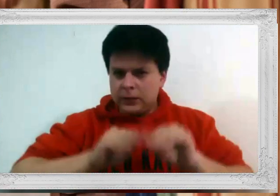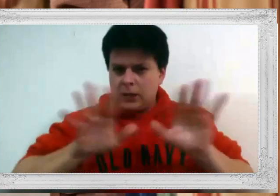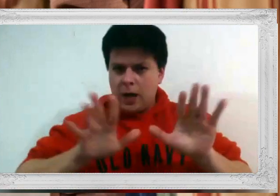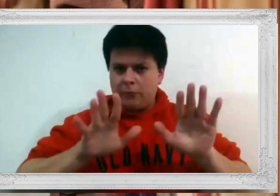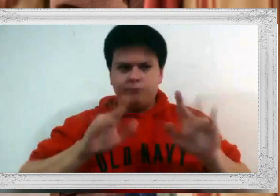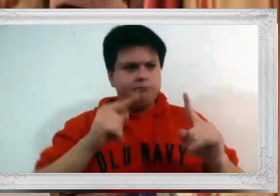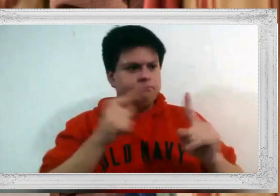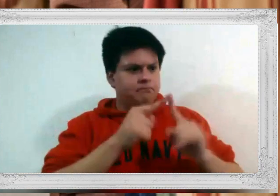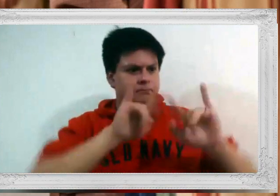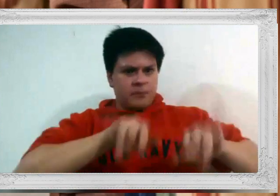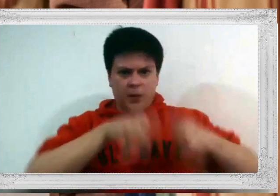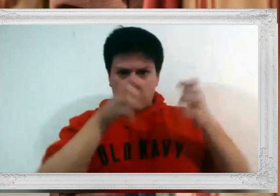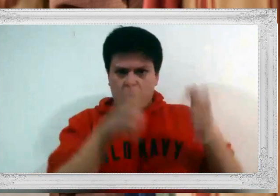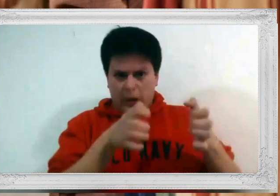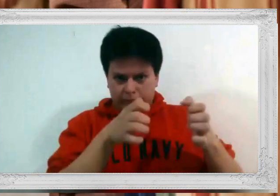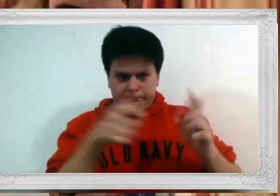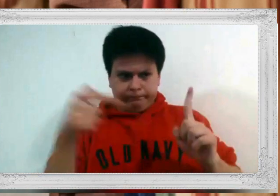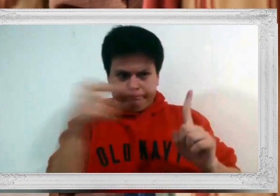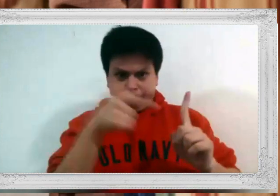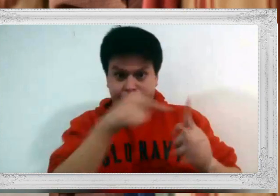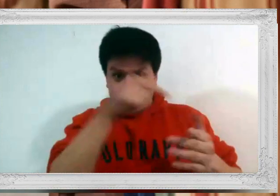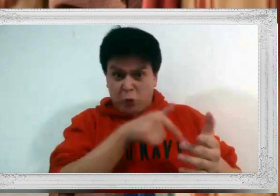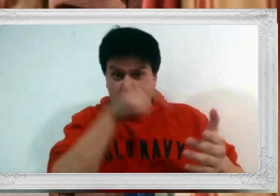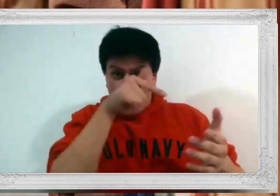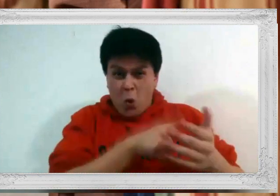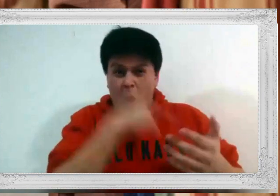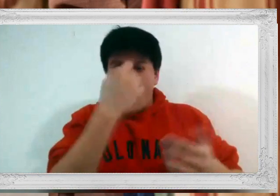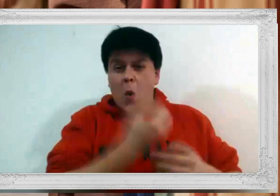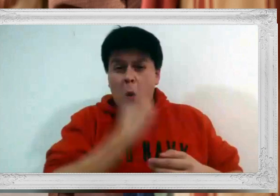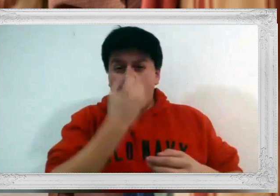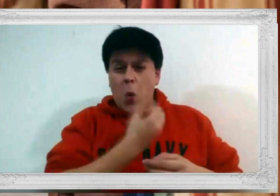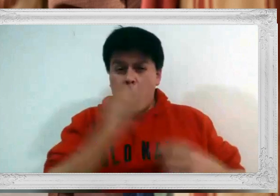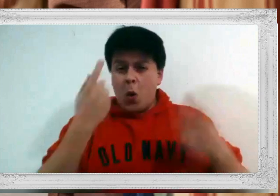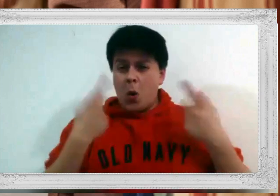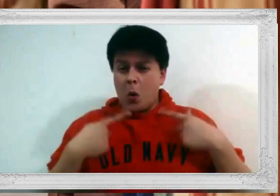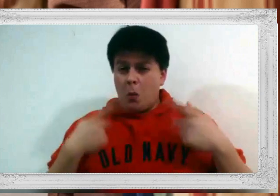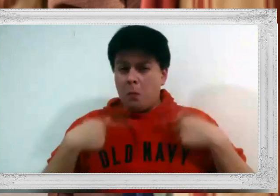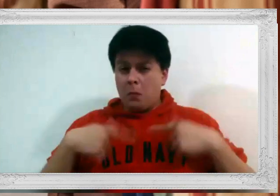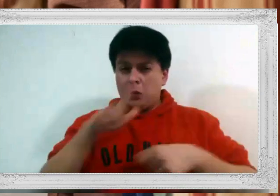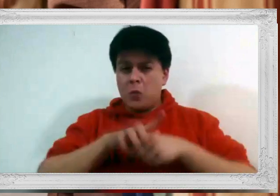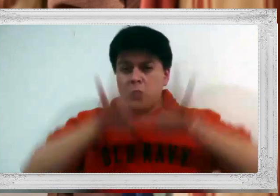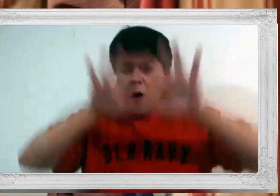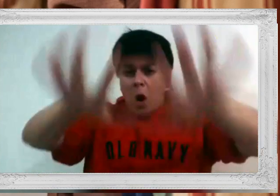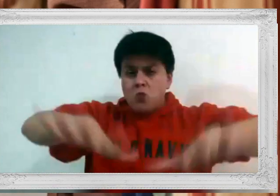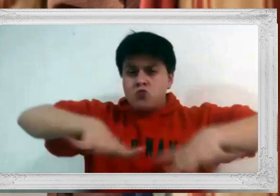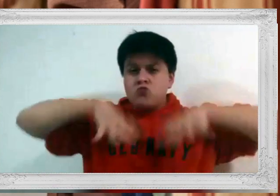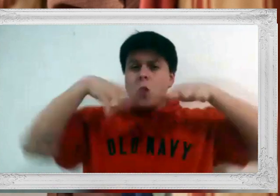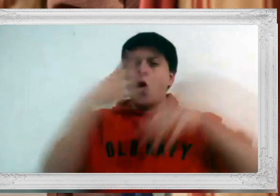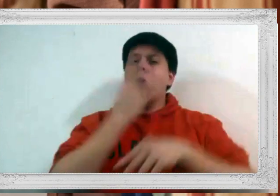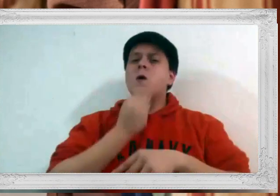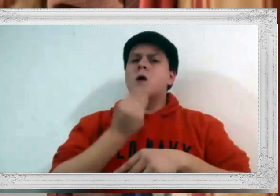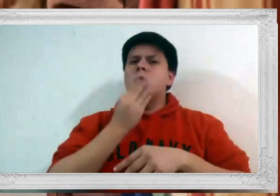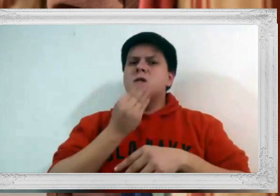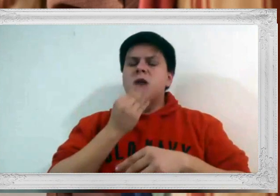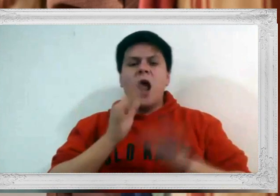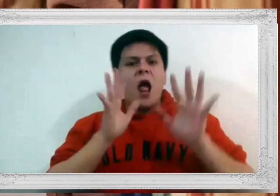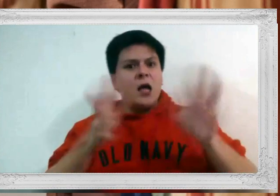Templo de Jerusalén, centro religioso del pueblo de Israel y el corazón de toda su vida.